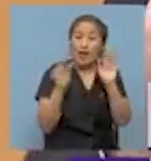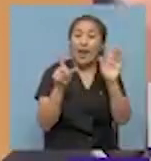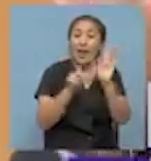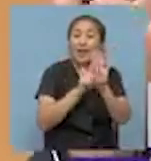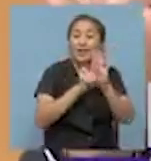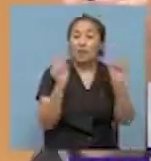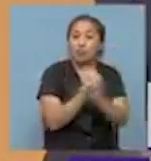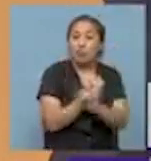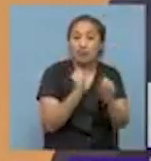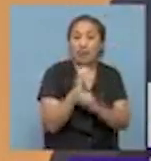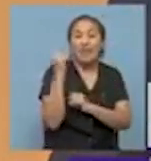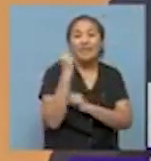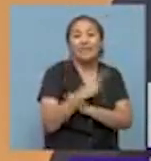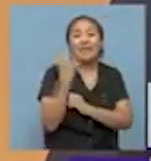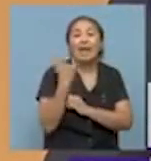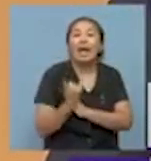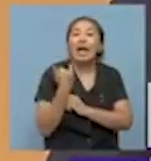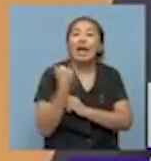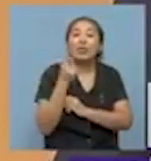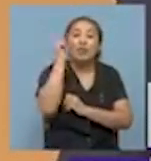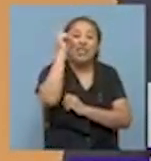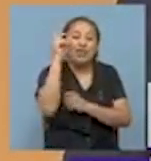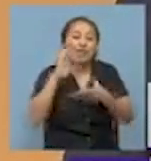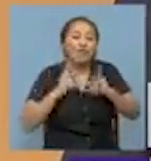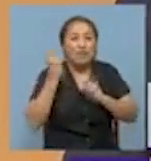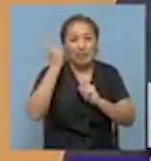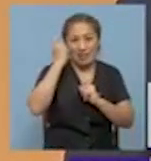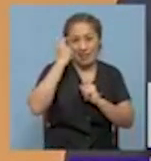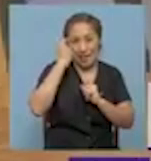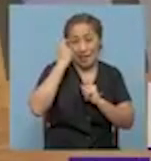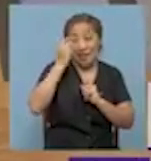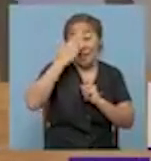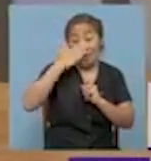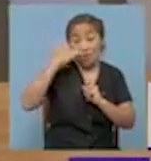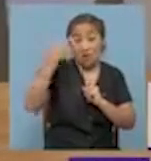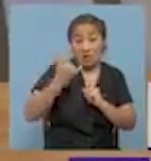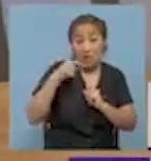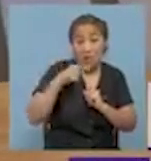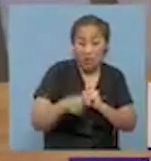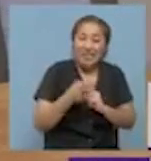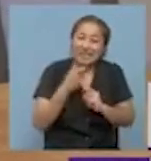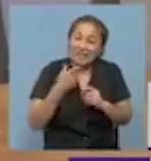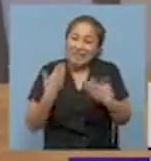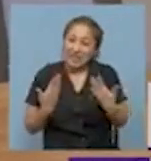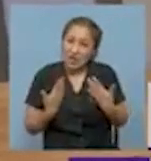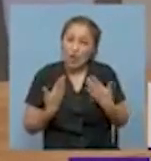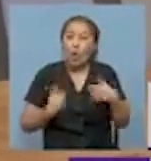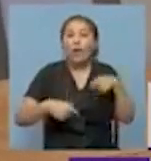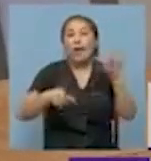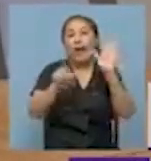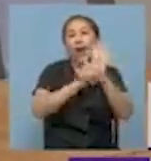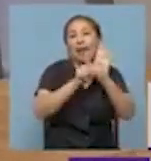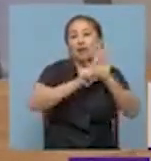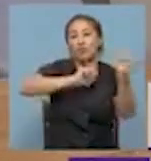aquella ley de si se introduce la ideología de género después de eso quisieron consagrar por ley una reforma